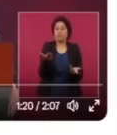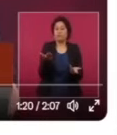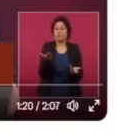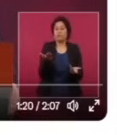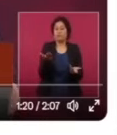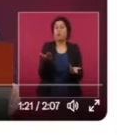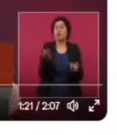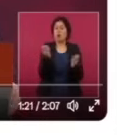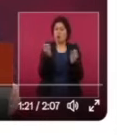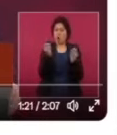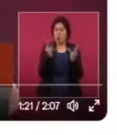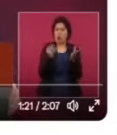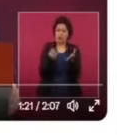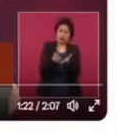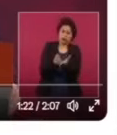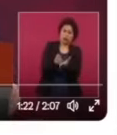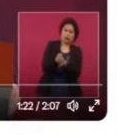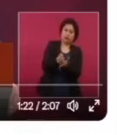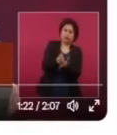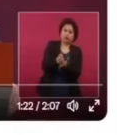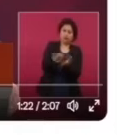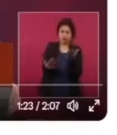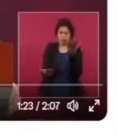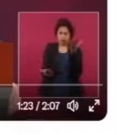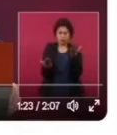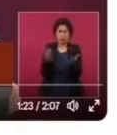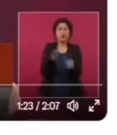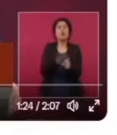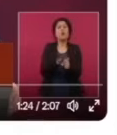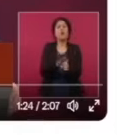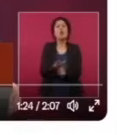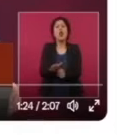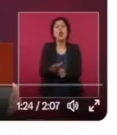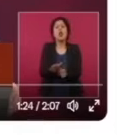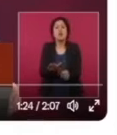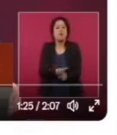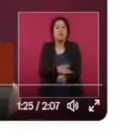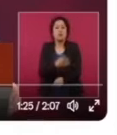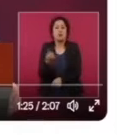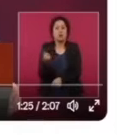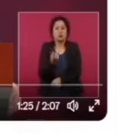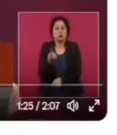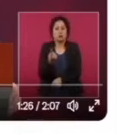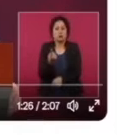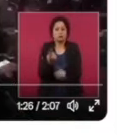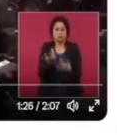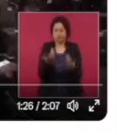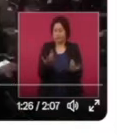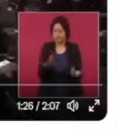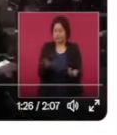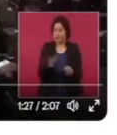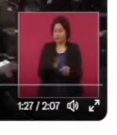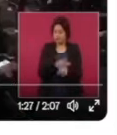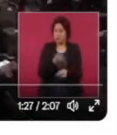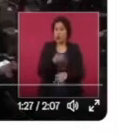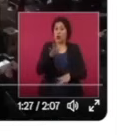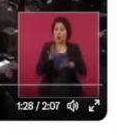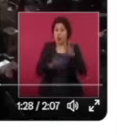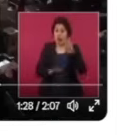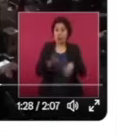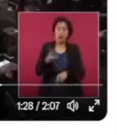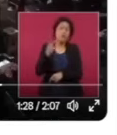opta? ¿Por qué se inclina? Porque a veces la vida pública, la política,